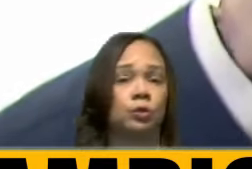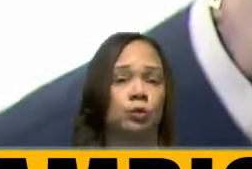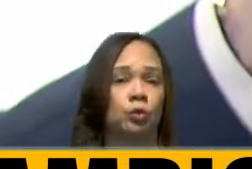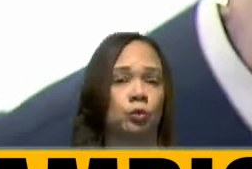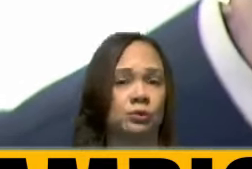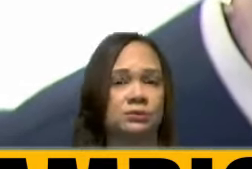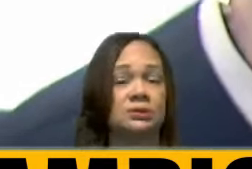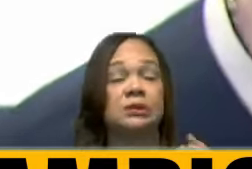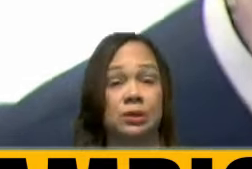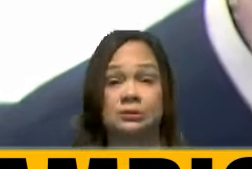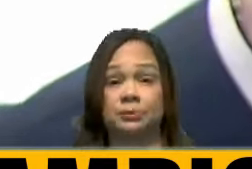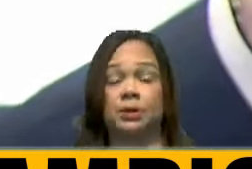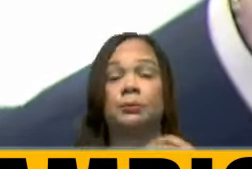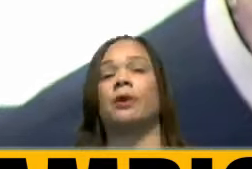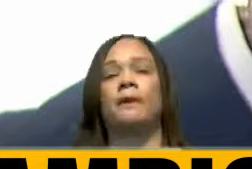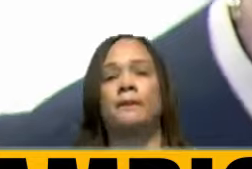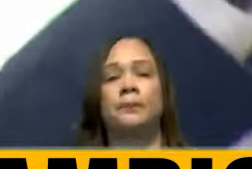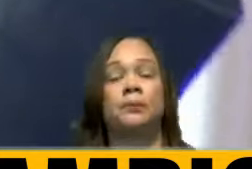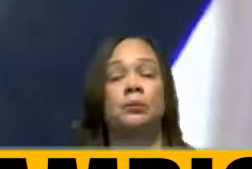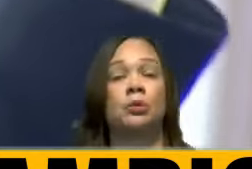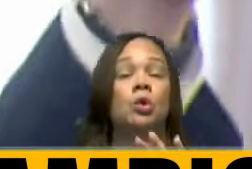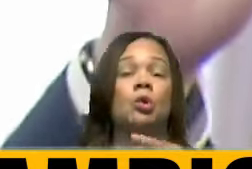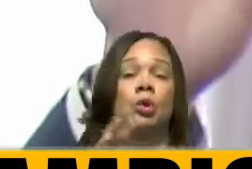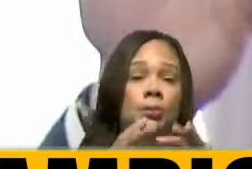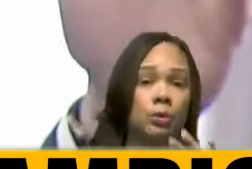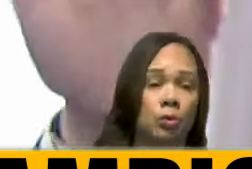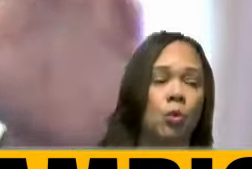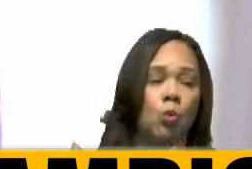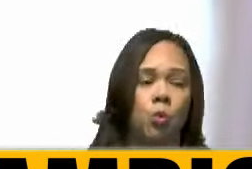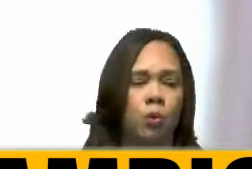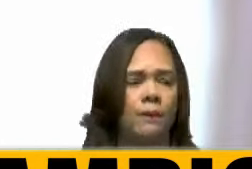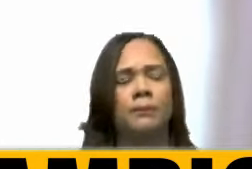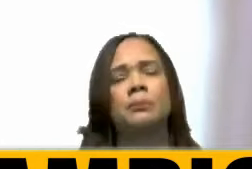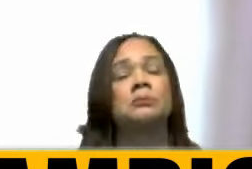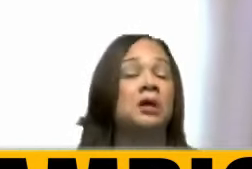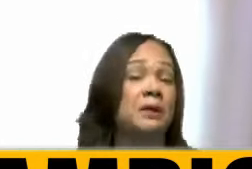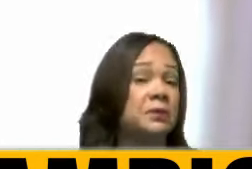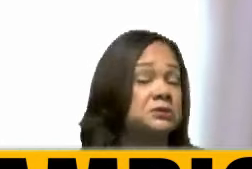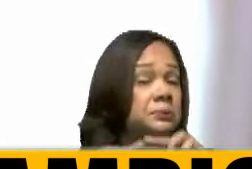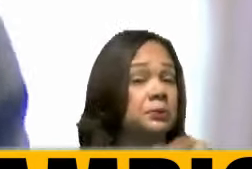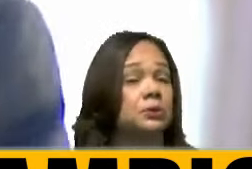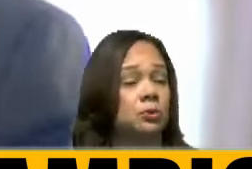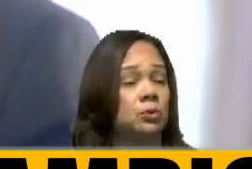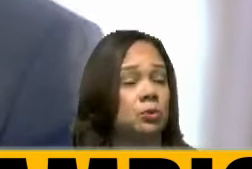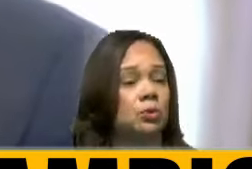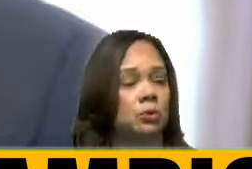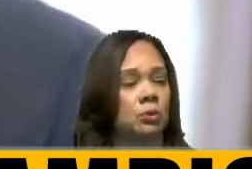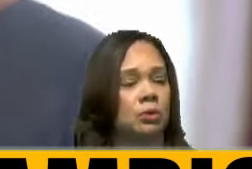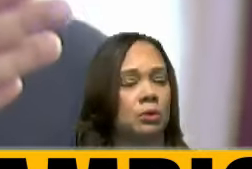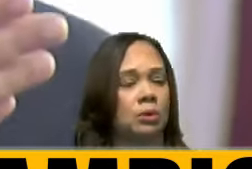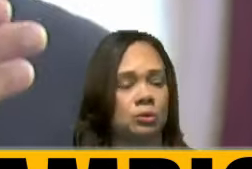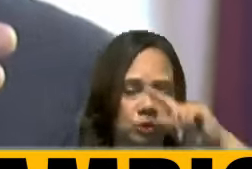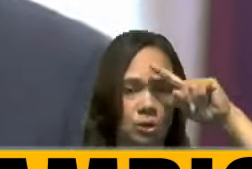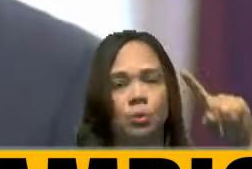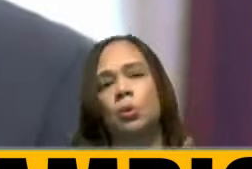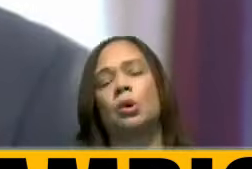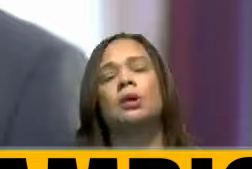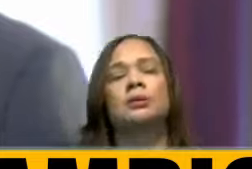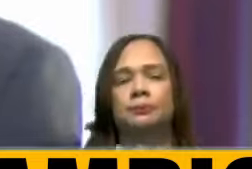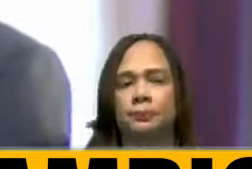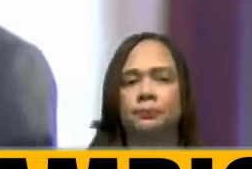aceptaron este año como categoría olímpica en los Juegos Olímpicos o sea muchas veces en el Ministerio y ahí entonces concuerdo